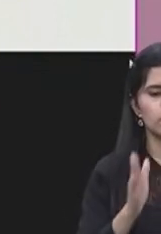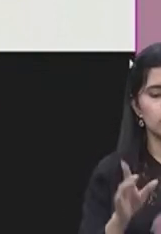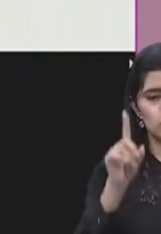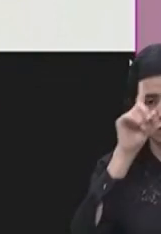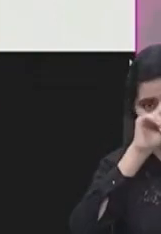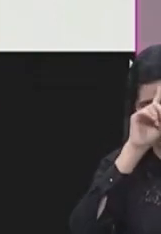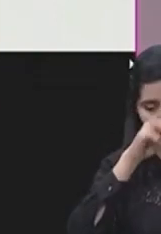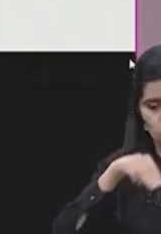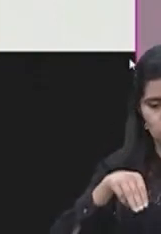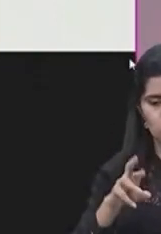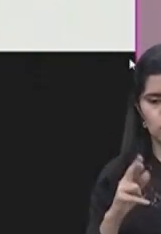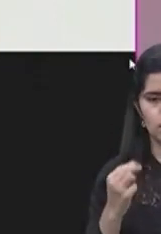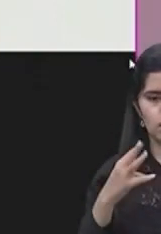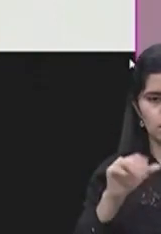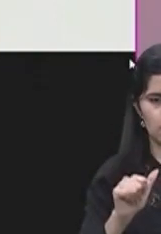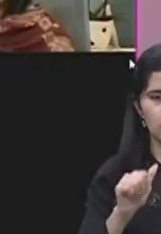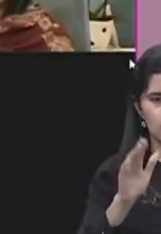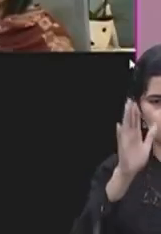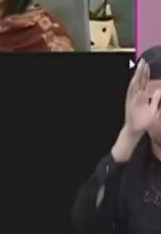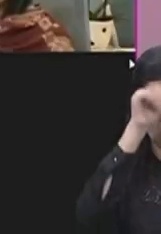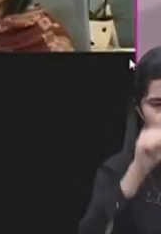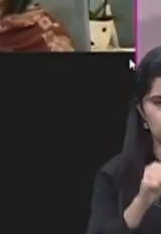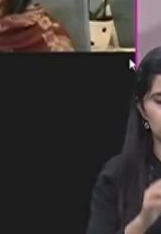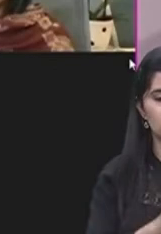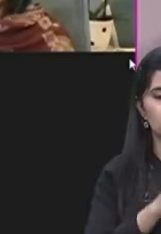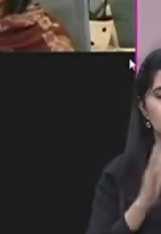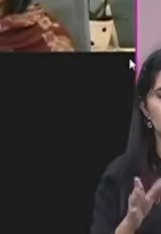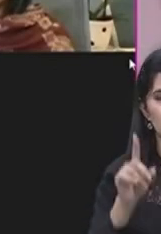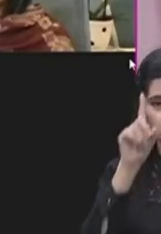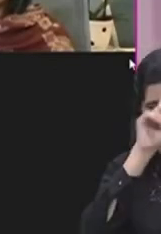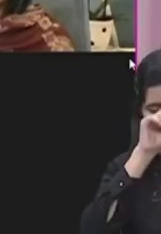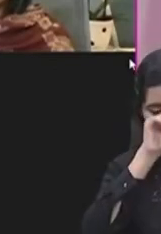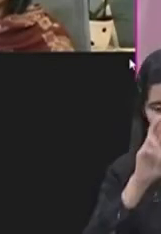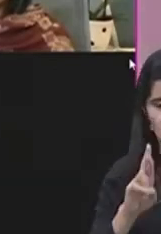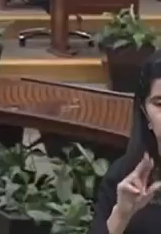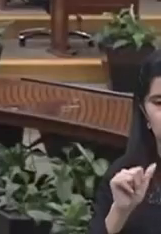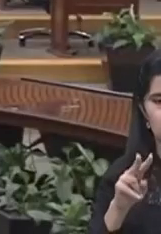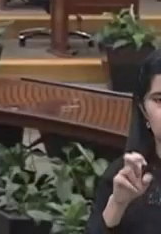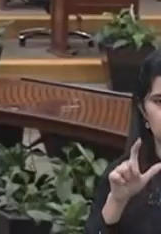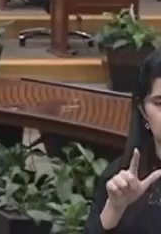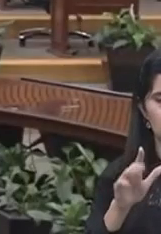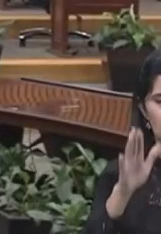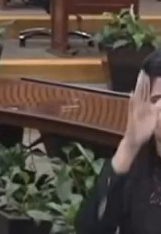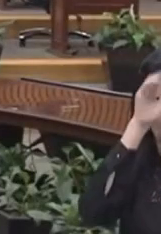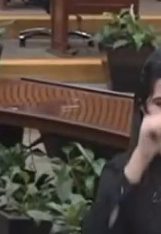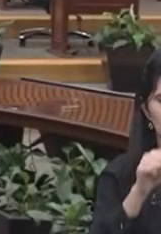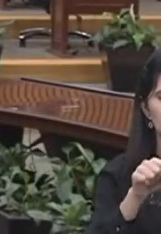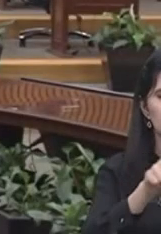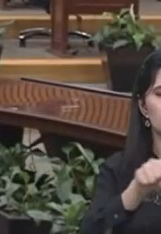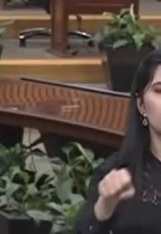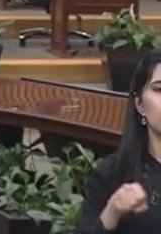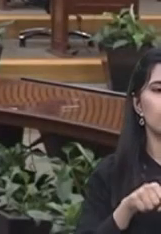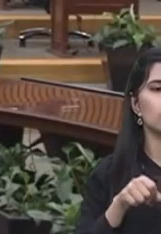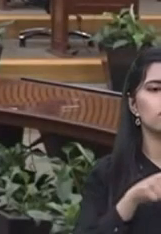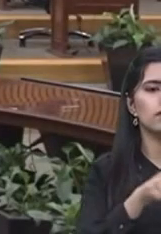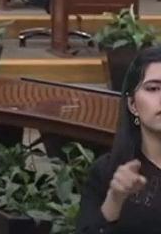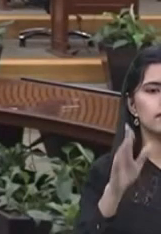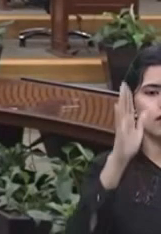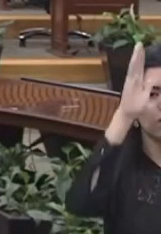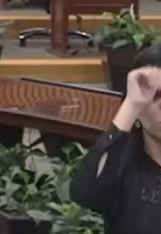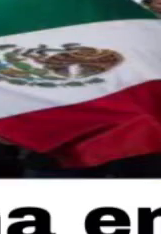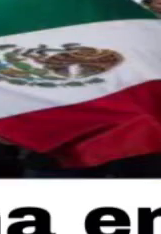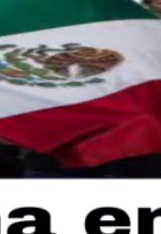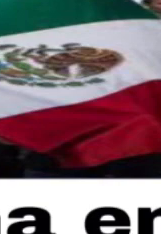el que ha caído el pueblo de México. Ya cuando se encuentre como una iniciativa de ley, pues entonces podemos hablar de otra cosa. En tanto eso no